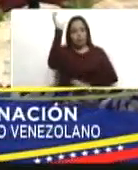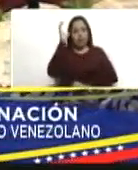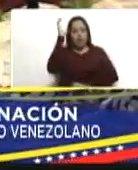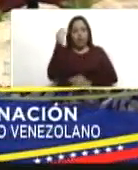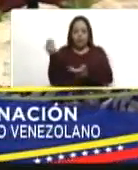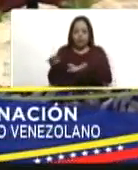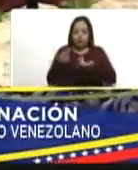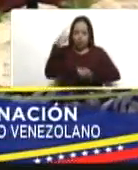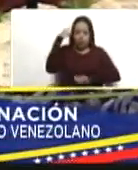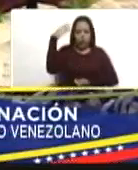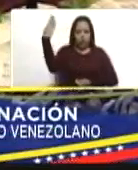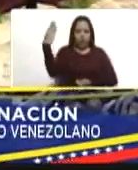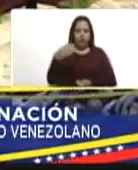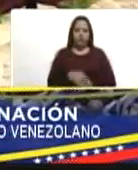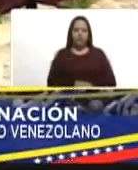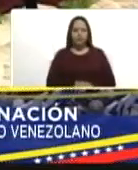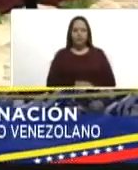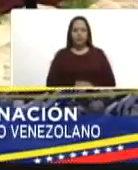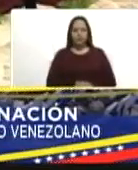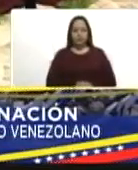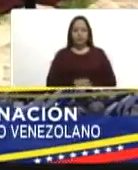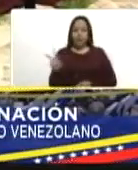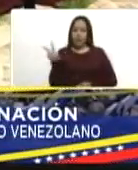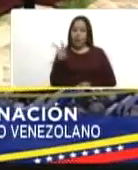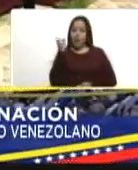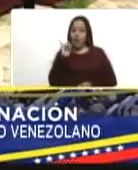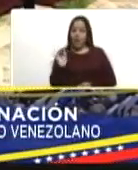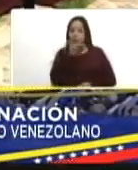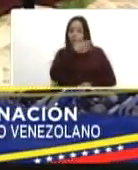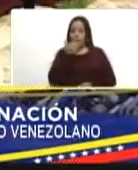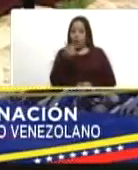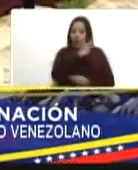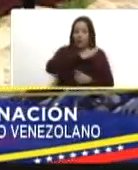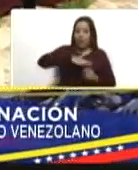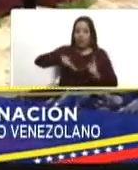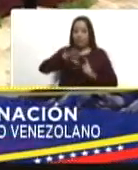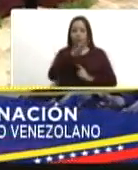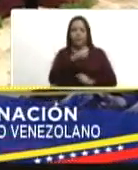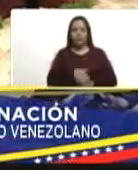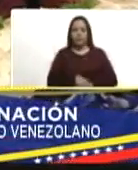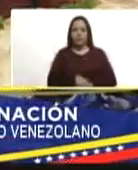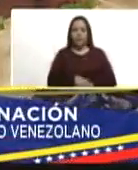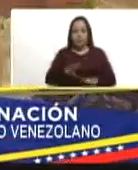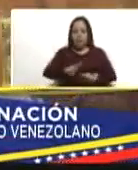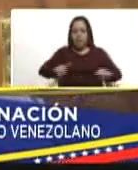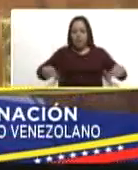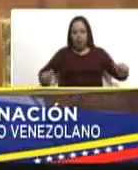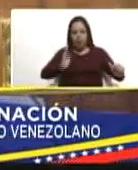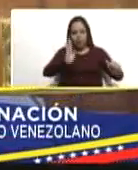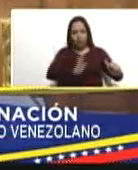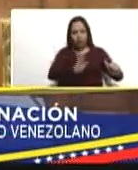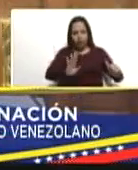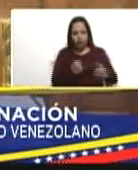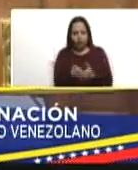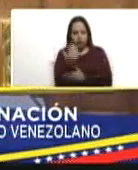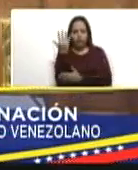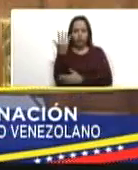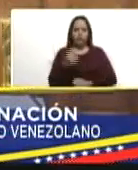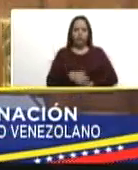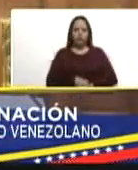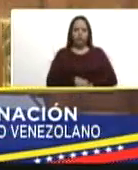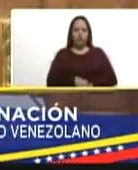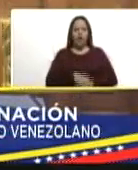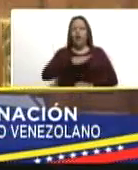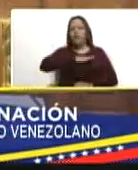regaló Dios Venezuela tiene el mejor clima suelos fértiles abundantes